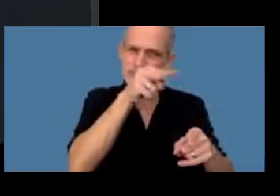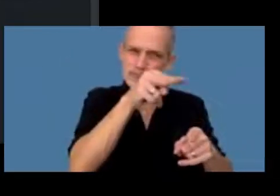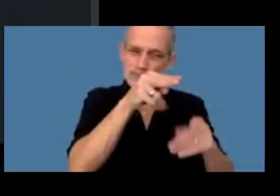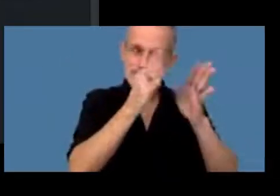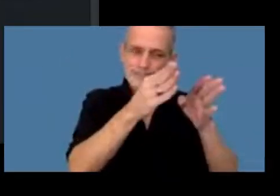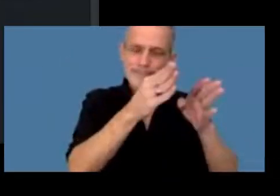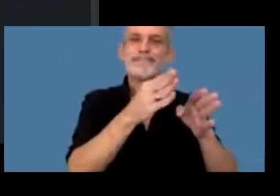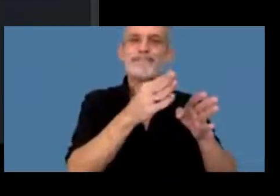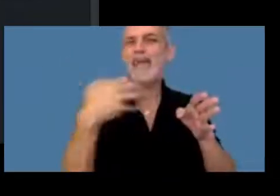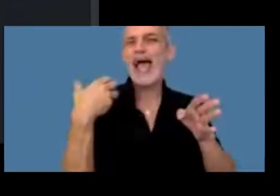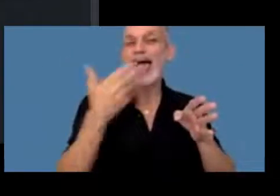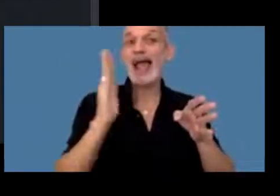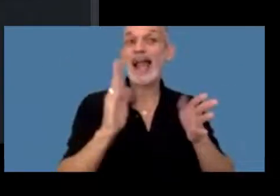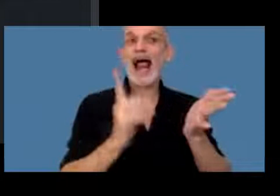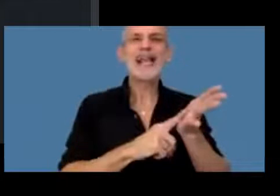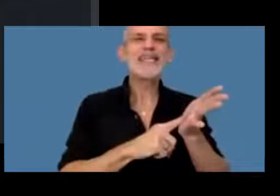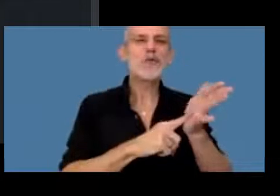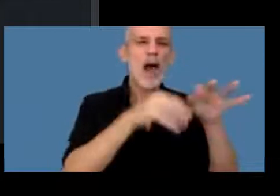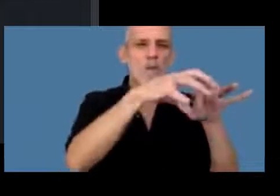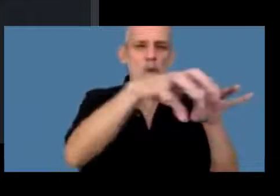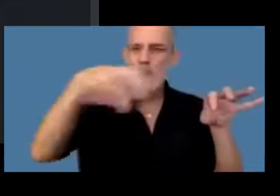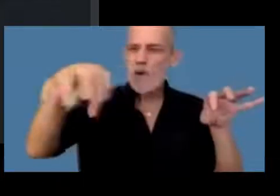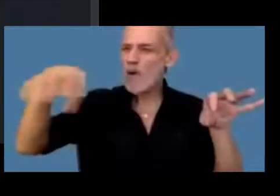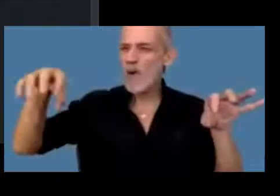Generalmente a los titulares de cada área uno los caracteriza, digamos.